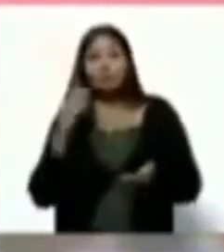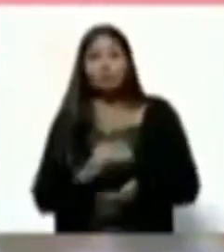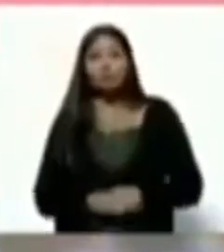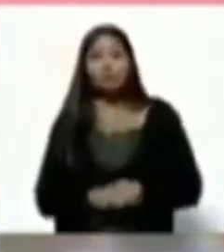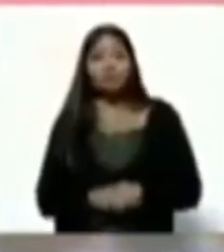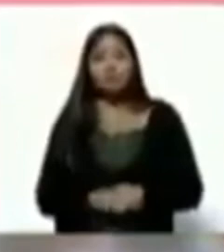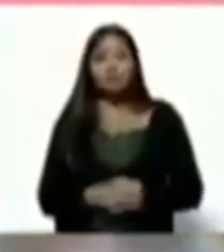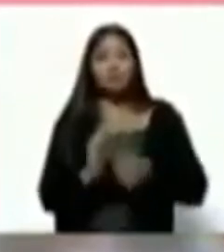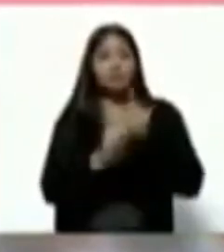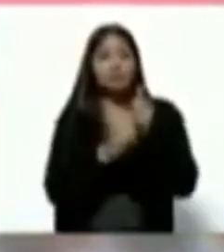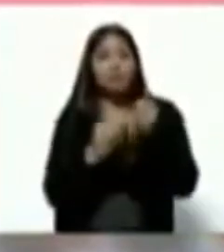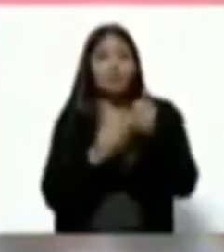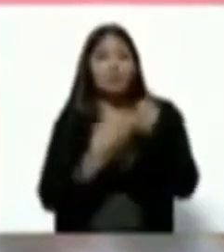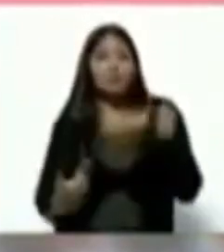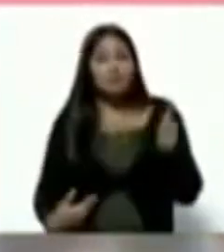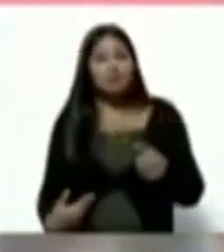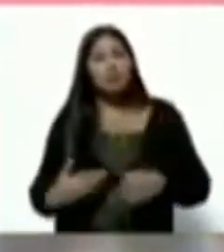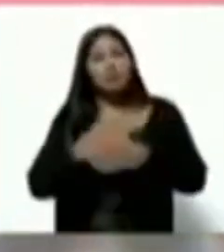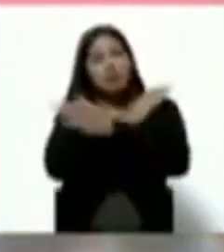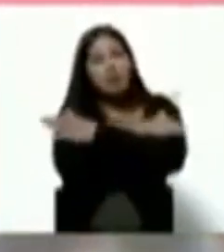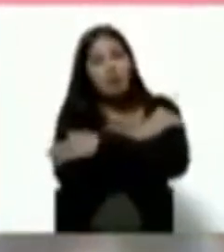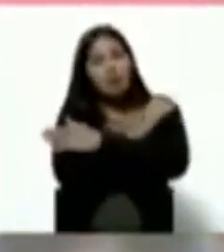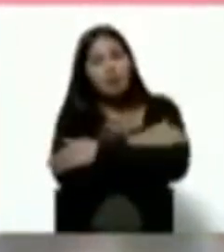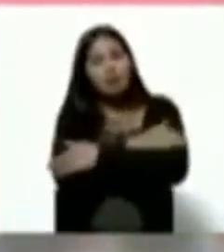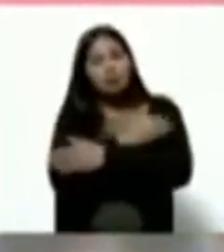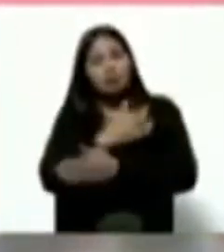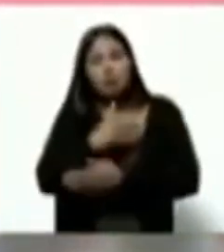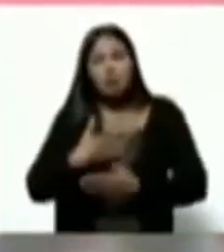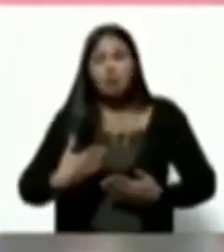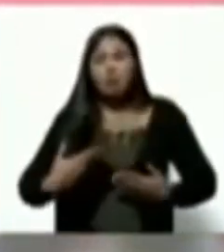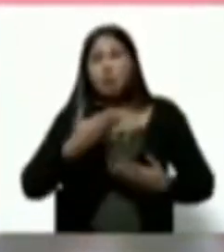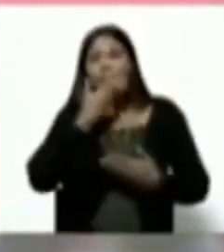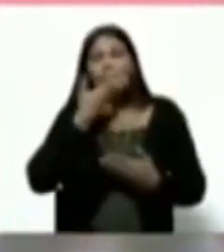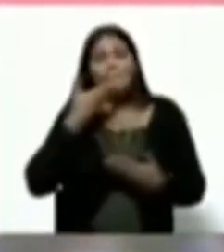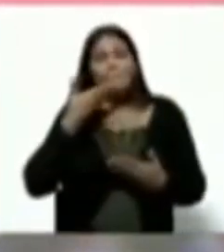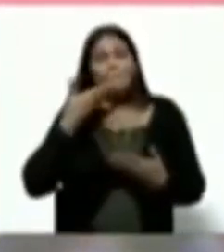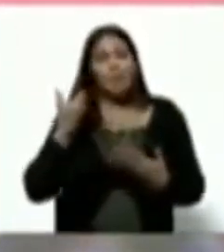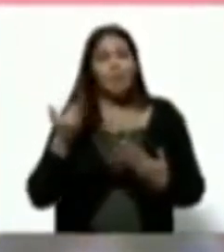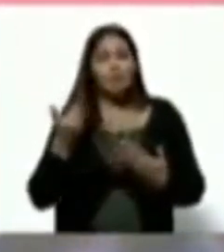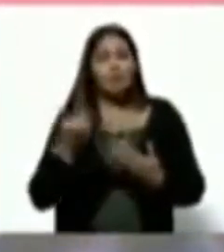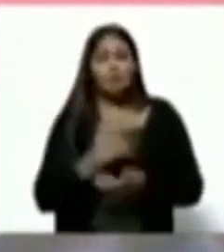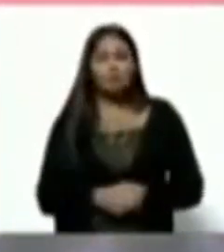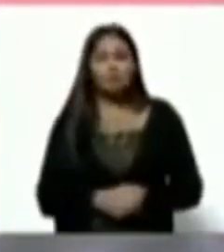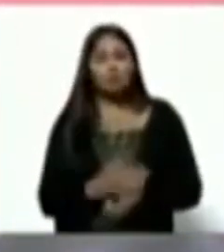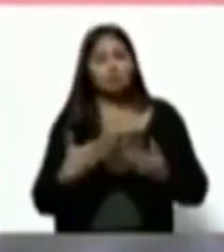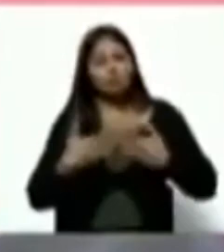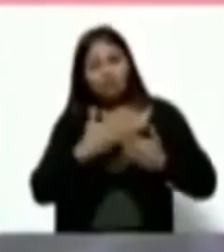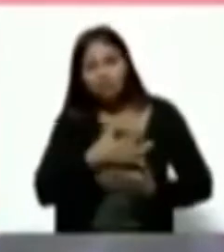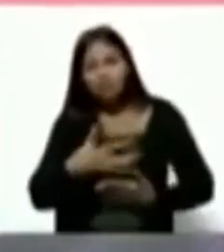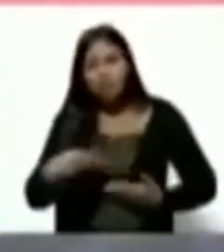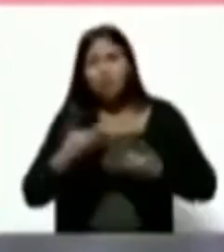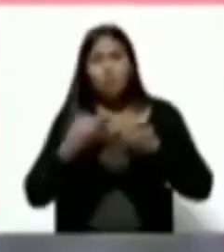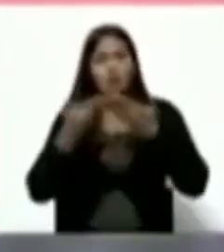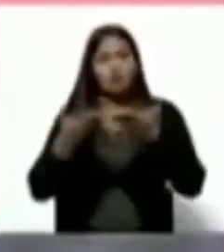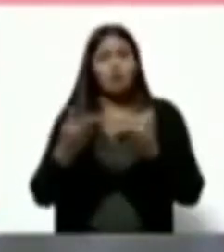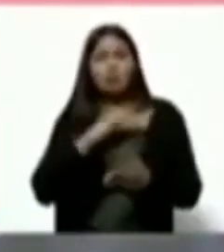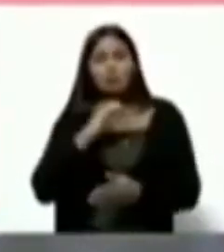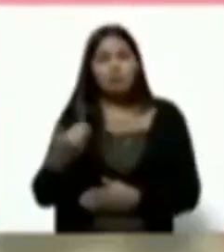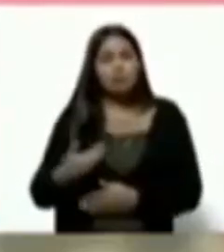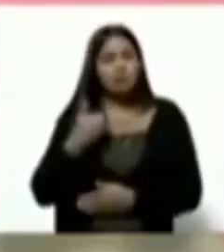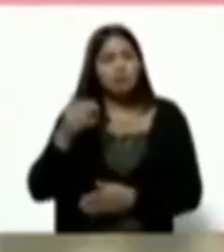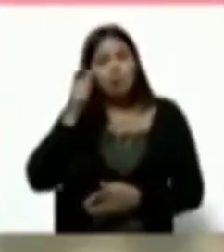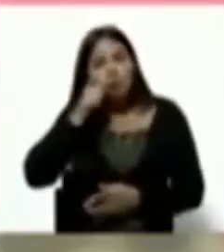Francia Márquez, un gran abrazo, les deseo lo mejor para este nuestro sufrido pueblo